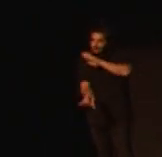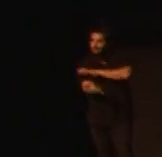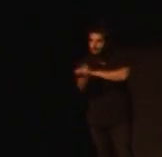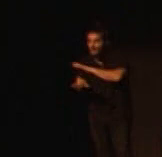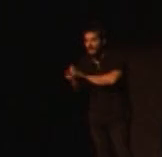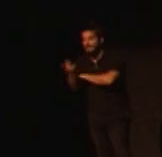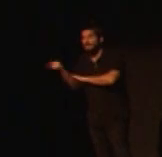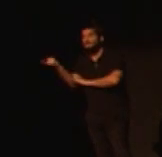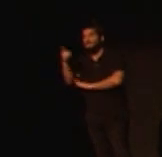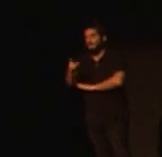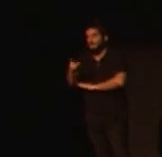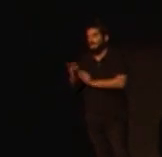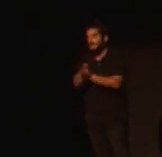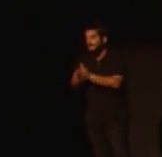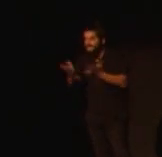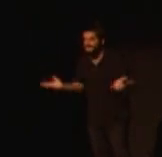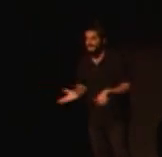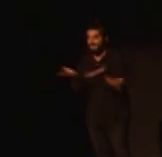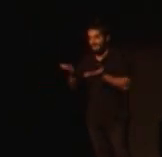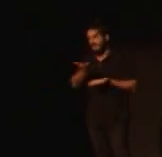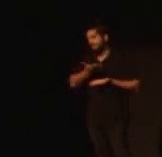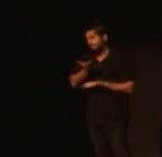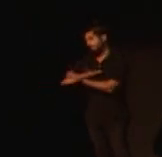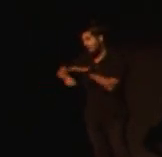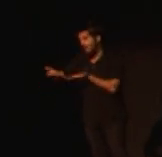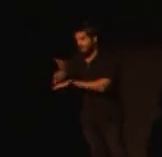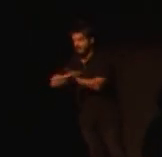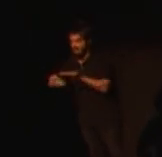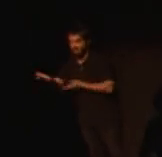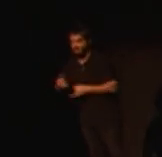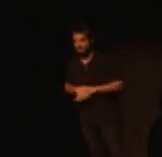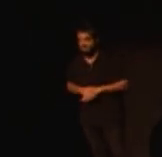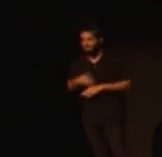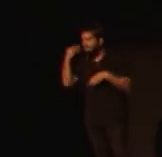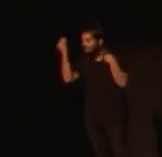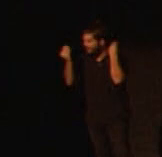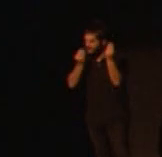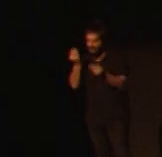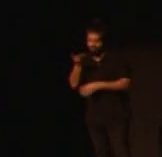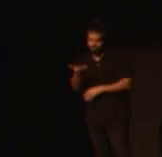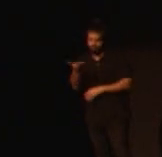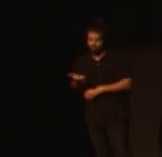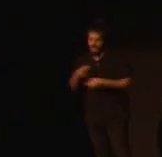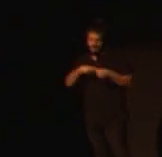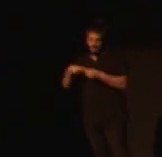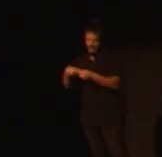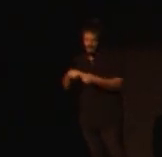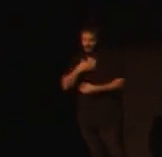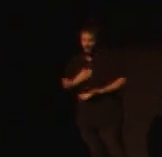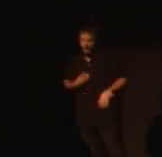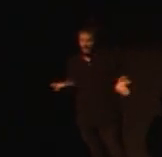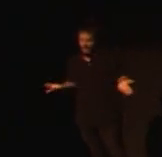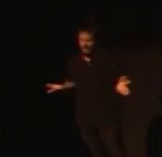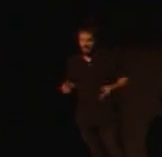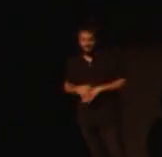colaboración, la ayuda mutua y este espíritu que tenemos. Yo creo que son los pilares fundamentales. Pues muchas gracias por venir. Gracias. Y que